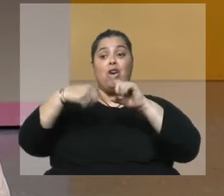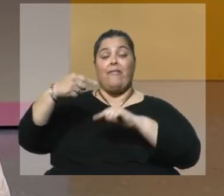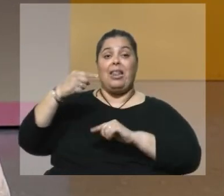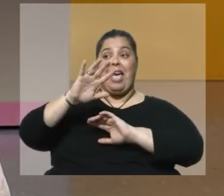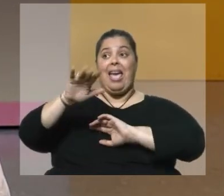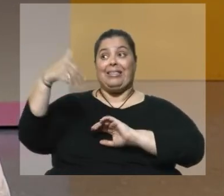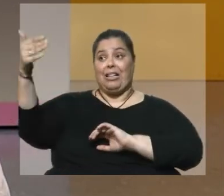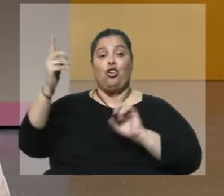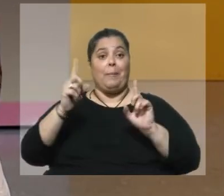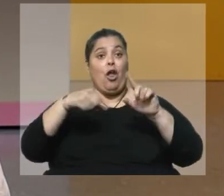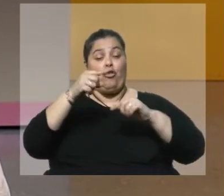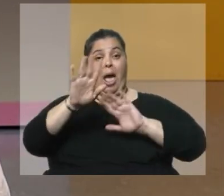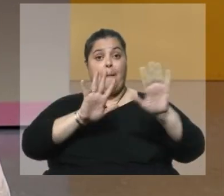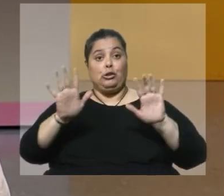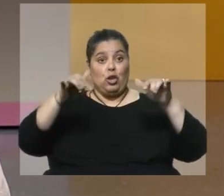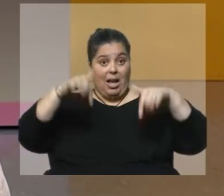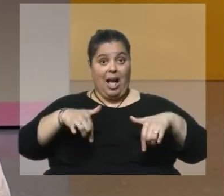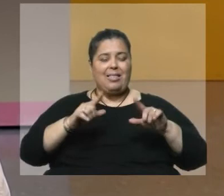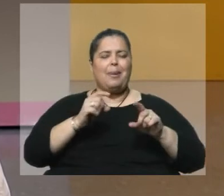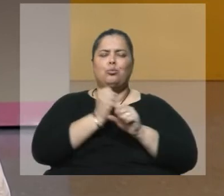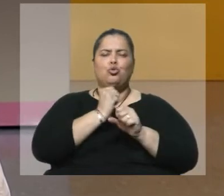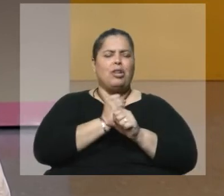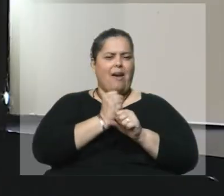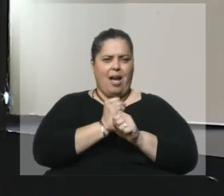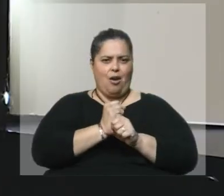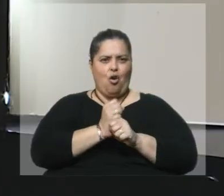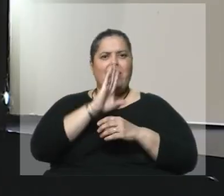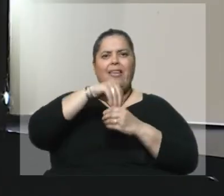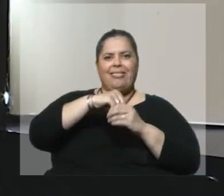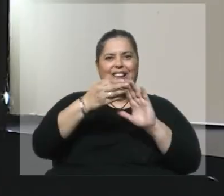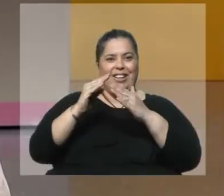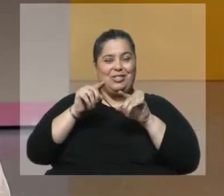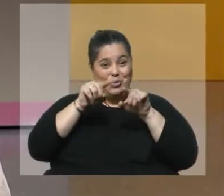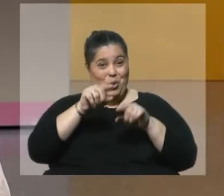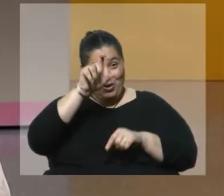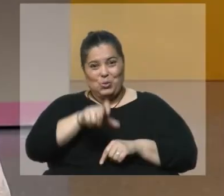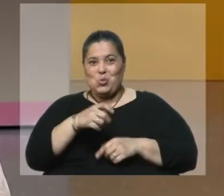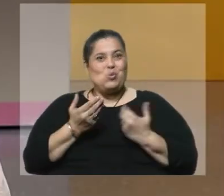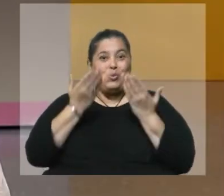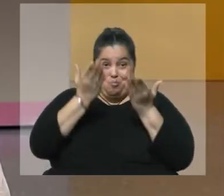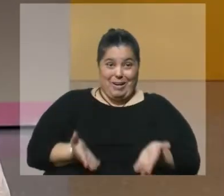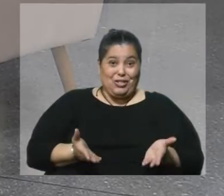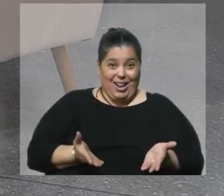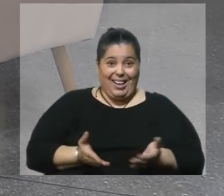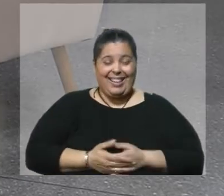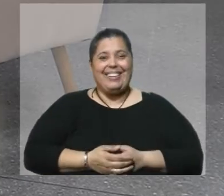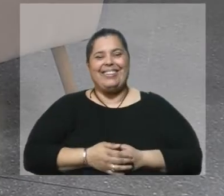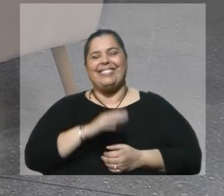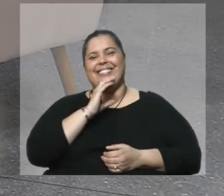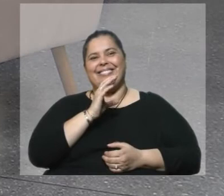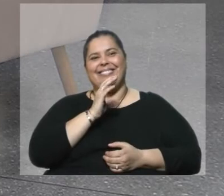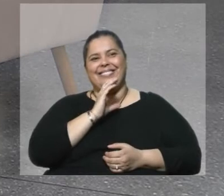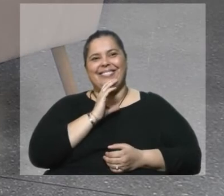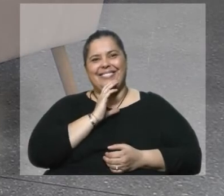acá. Estoy con mucho trabajo interiorismo. Sos un personaje, ¿eh? No. ¿Eh? No. ¿No,